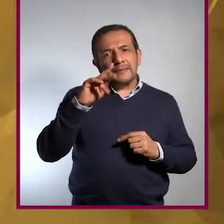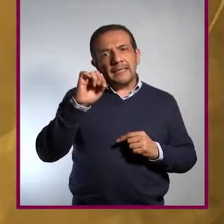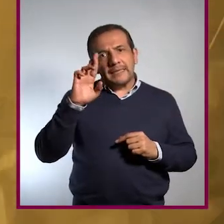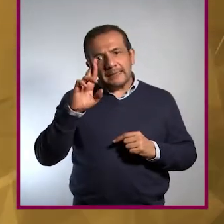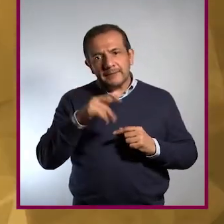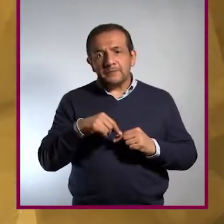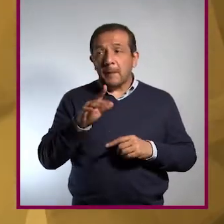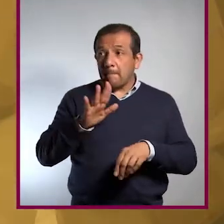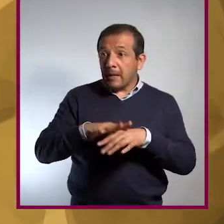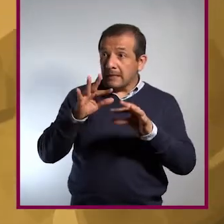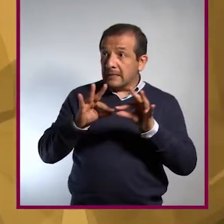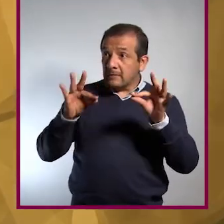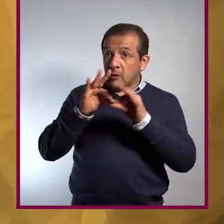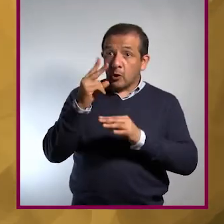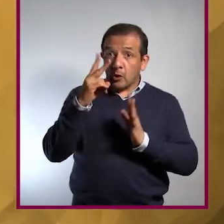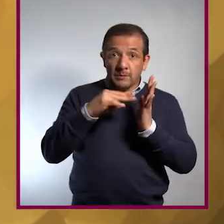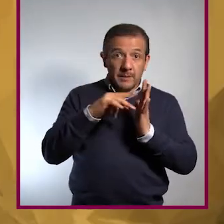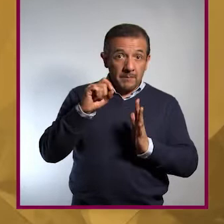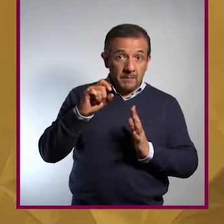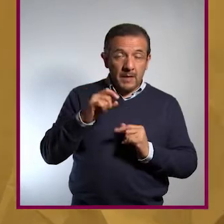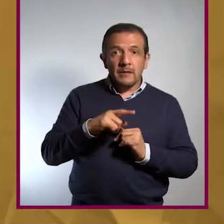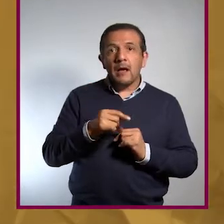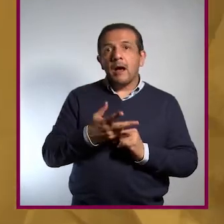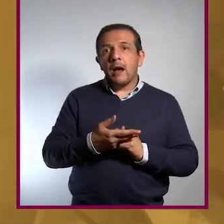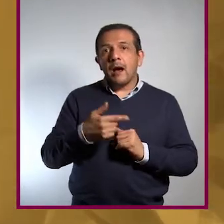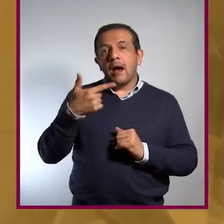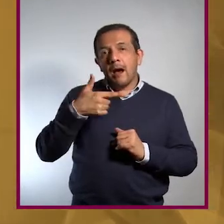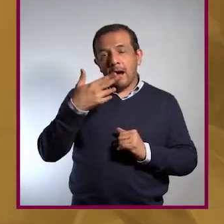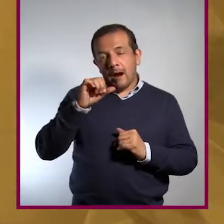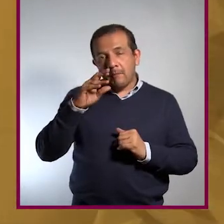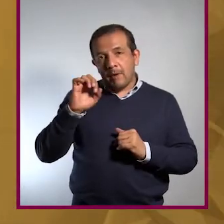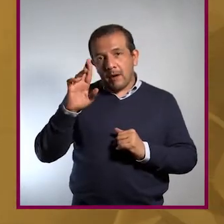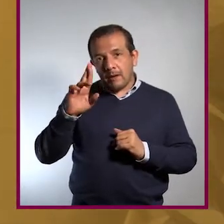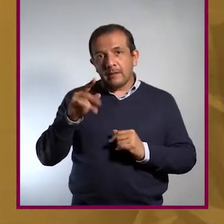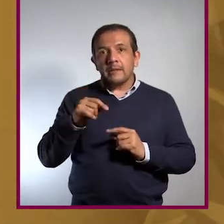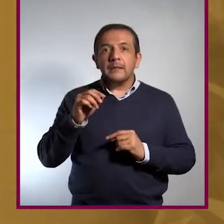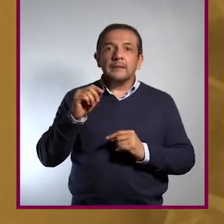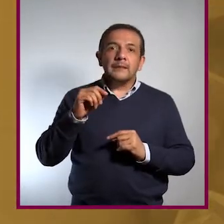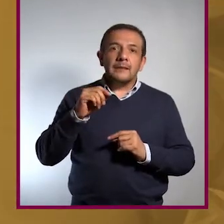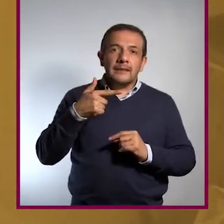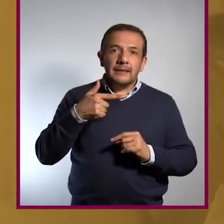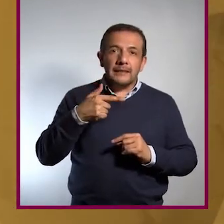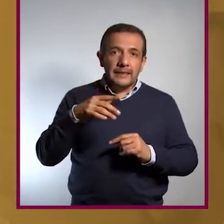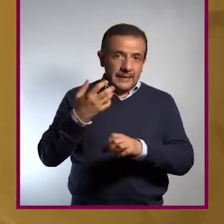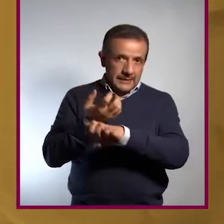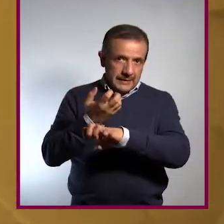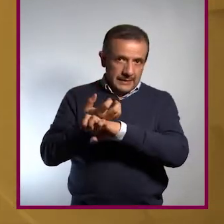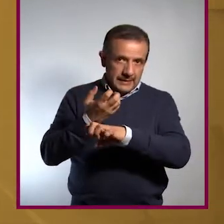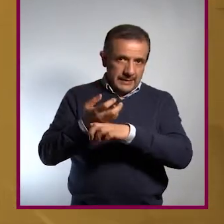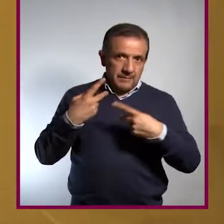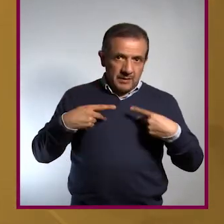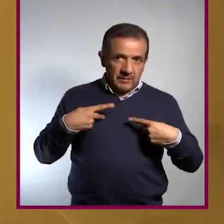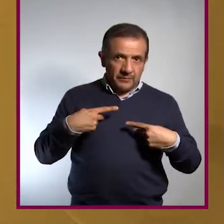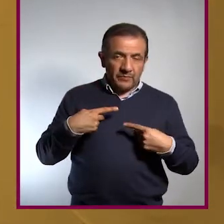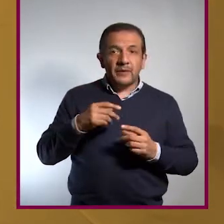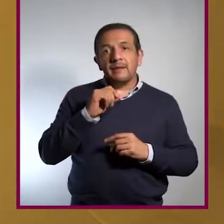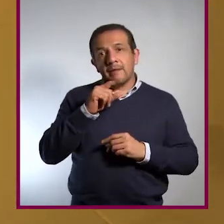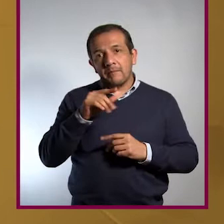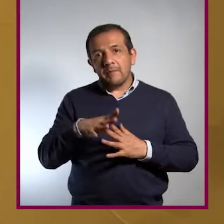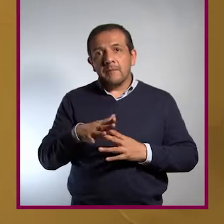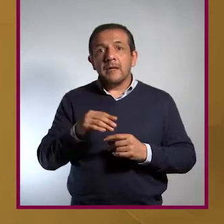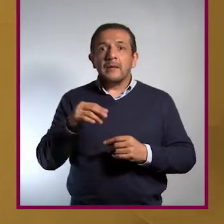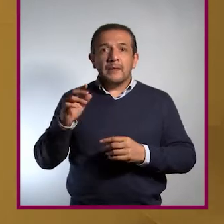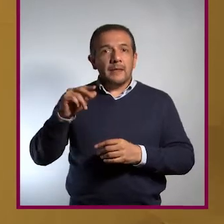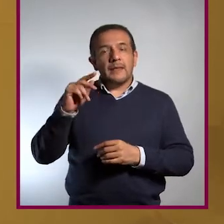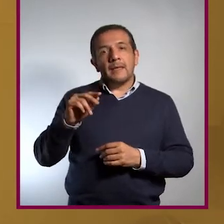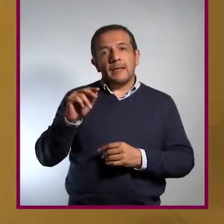von Behring. El más importante fue en 2020 por Herbert Hatter, Charles Rice de Estados Unidos y Michael